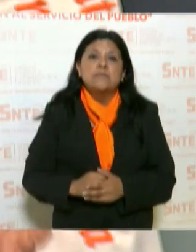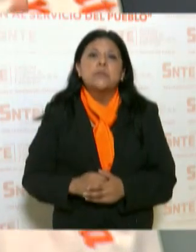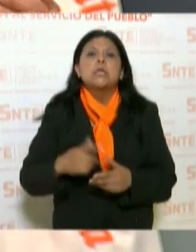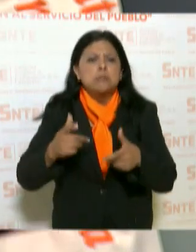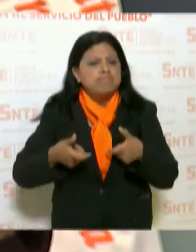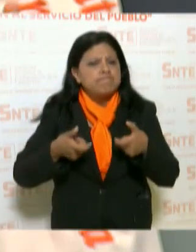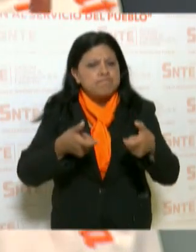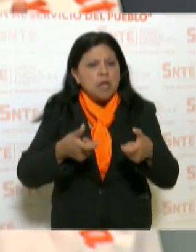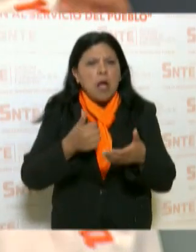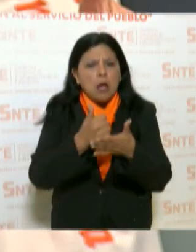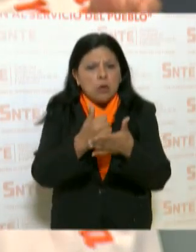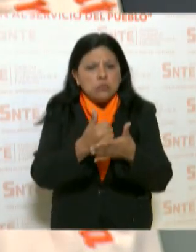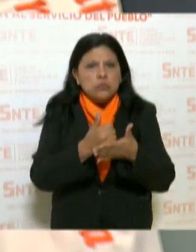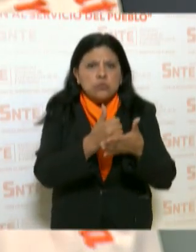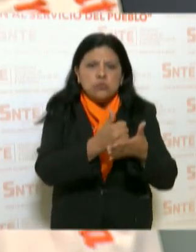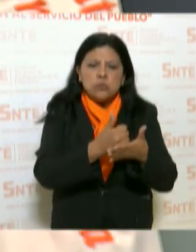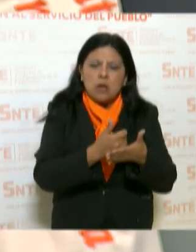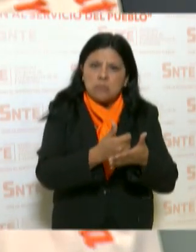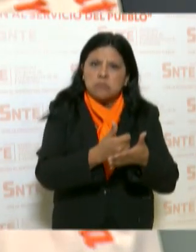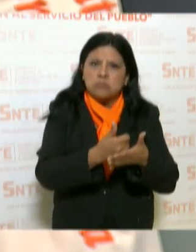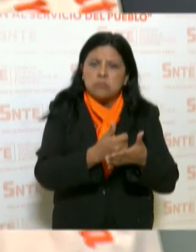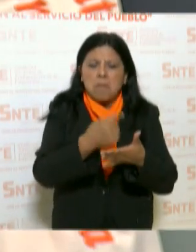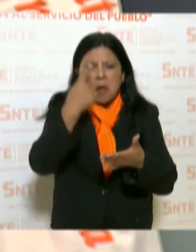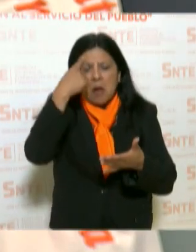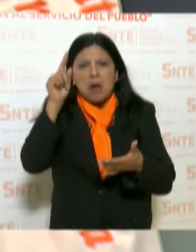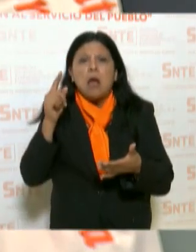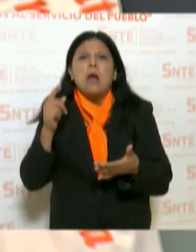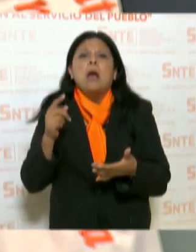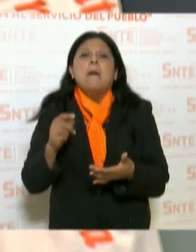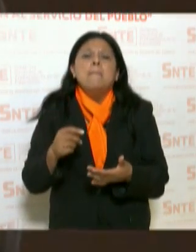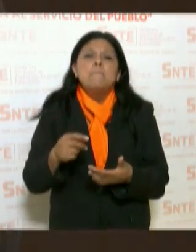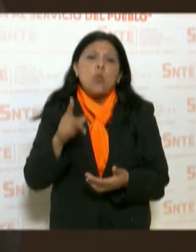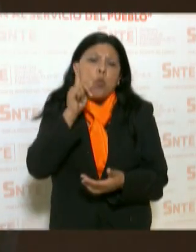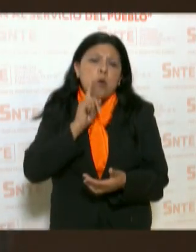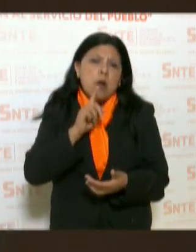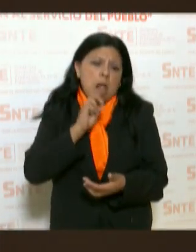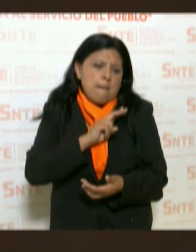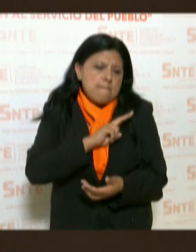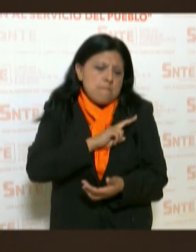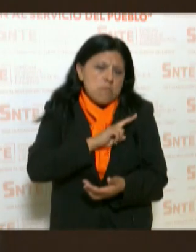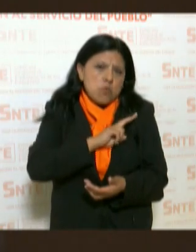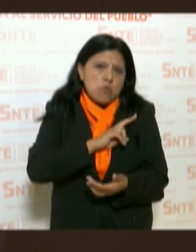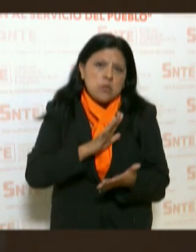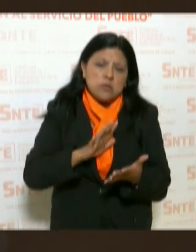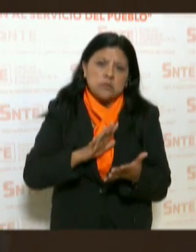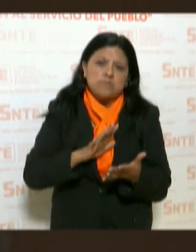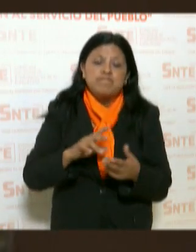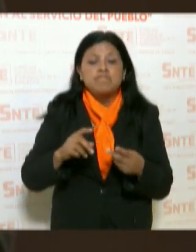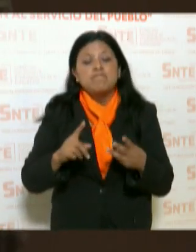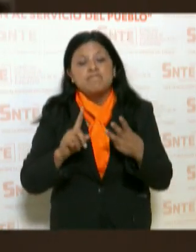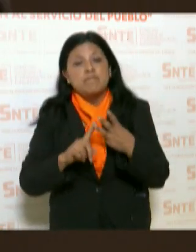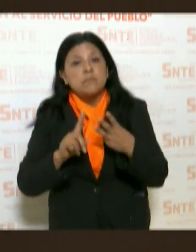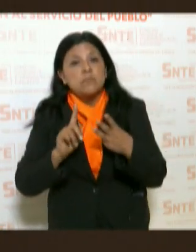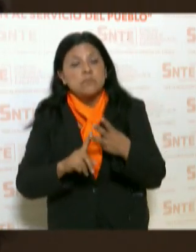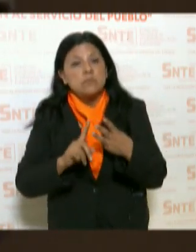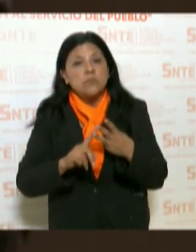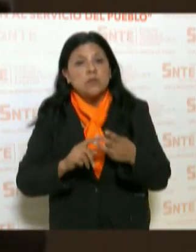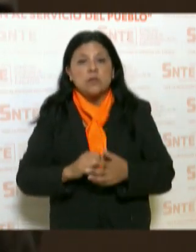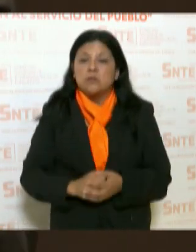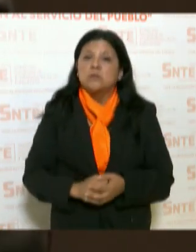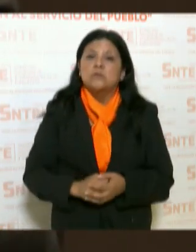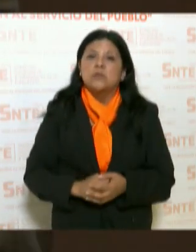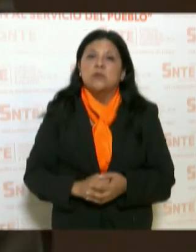entregaban estos apoyos a las viudas, a los huérfanos. Y lo tercero es que ya empezábamos